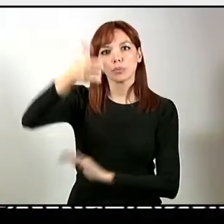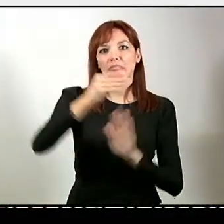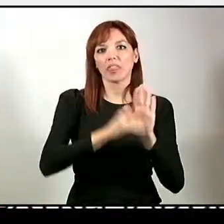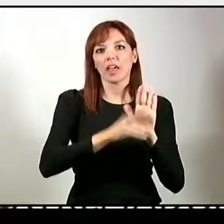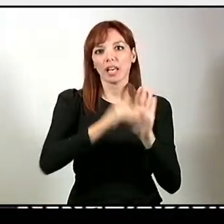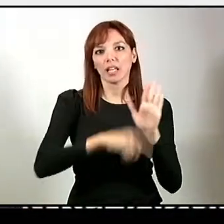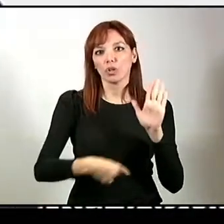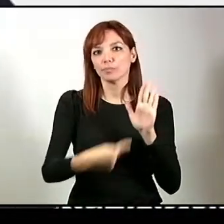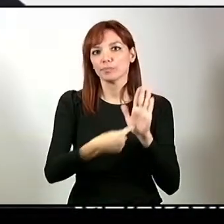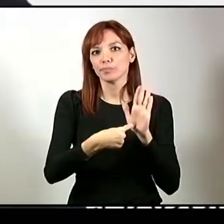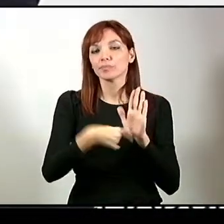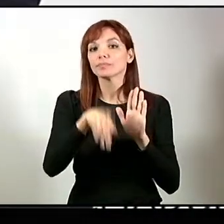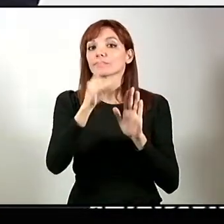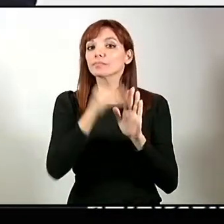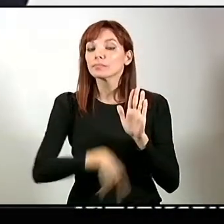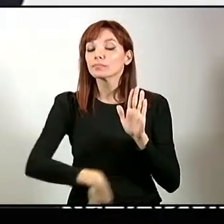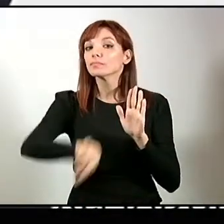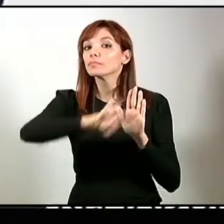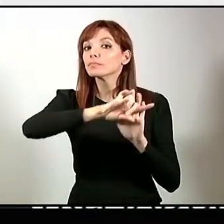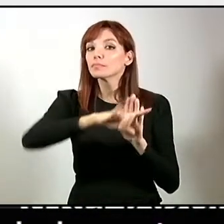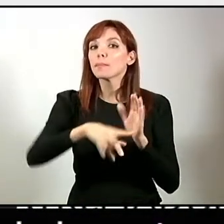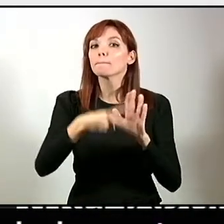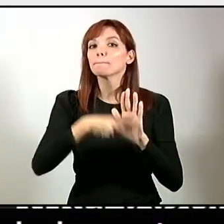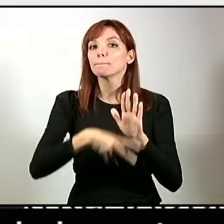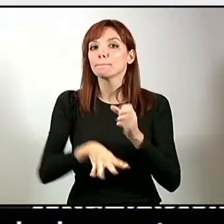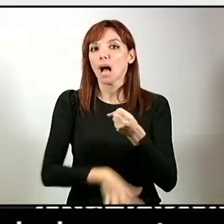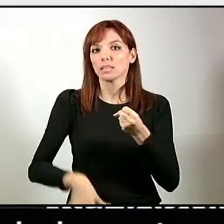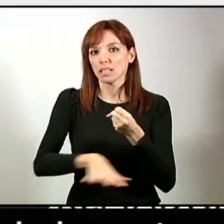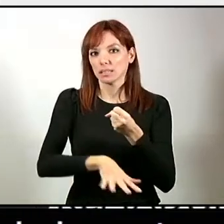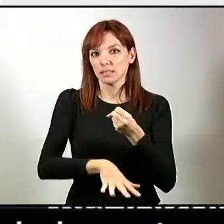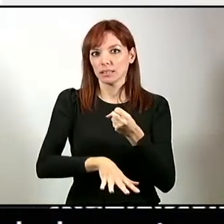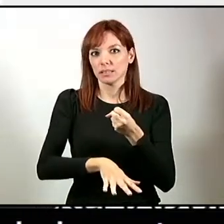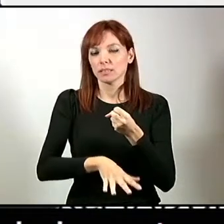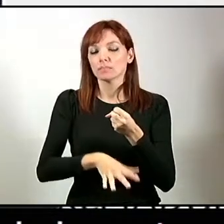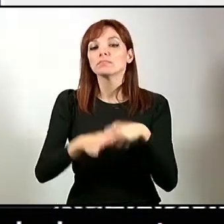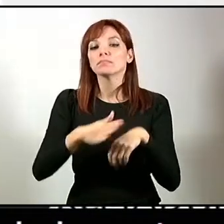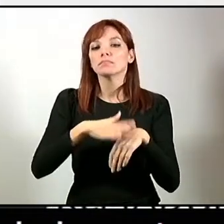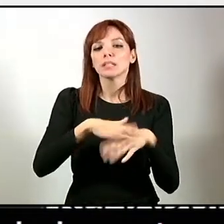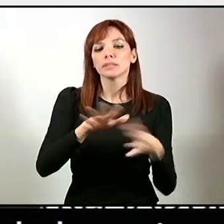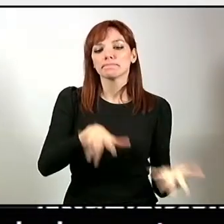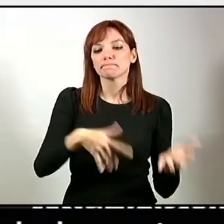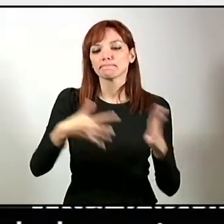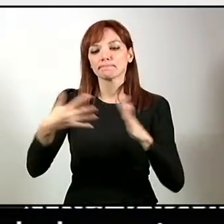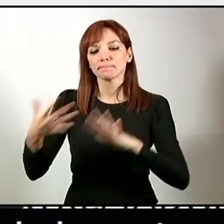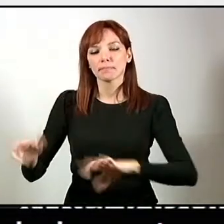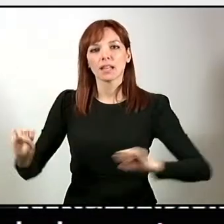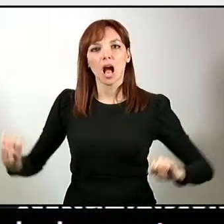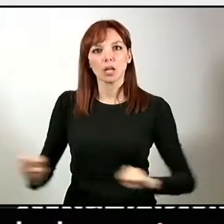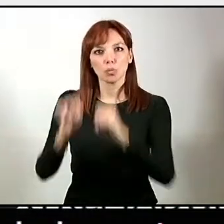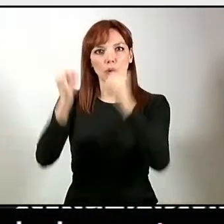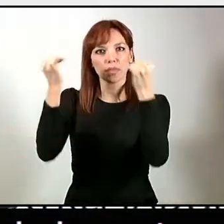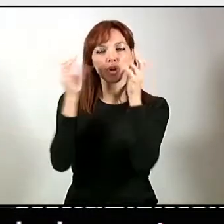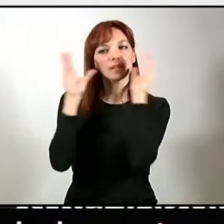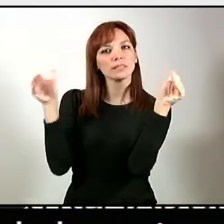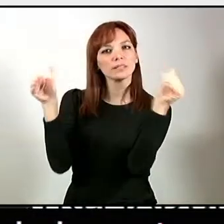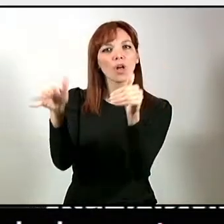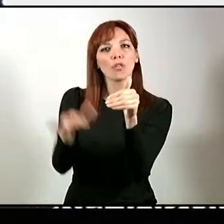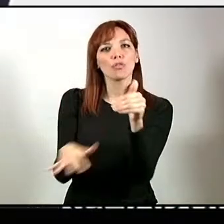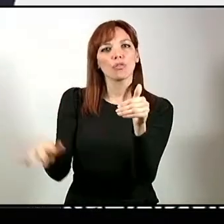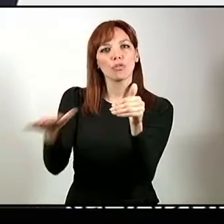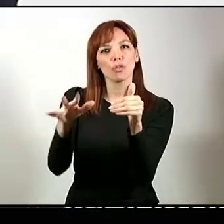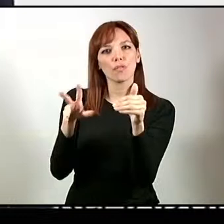se establecen, y esto es novedoso, las bases reguladoras de las subvenciones para actuaciones en las reservas de la